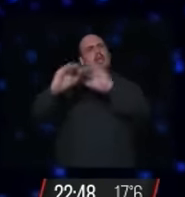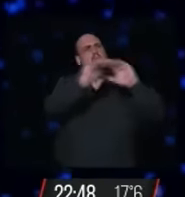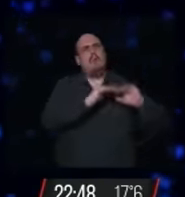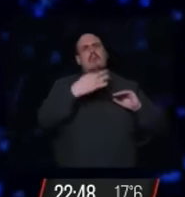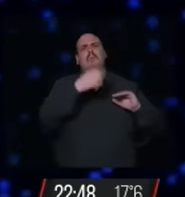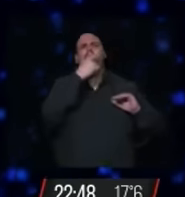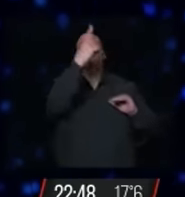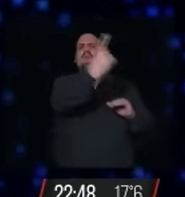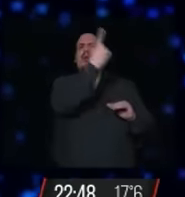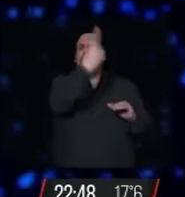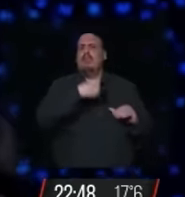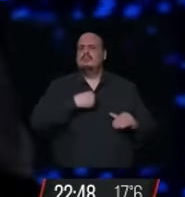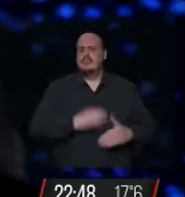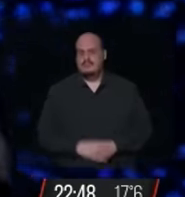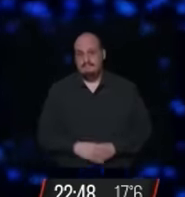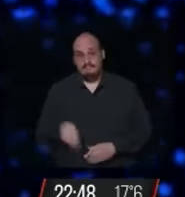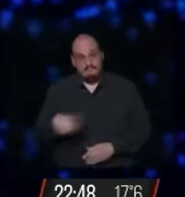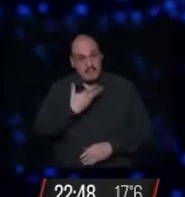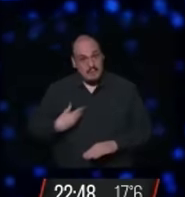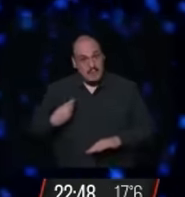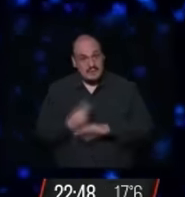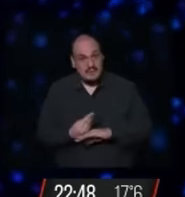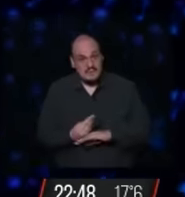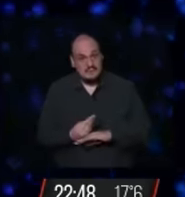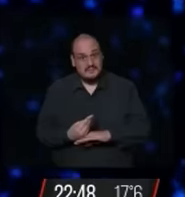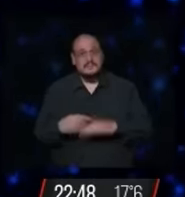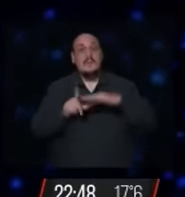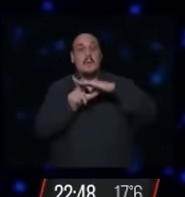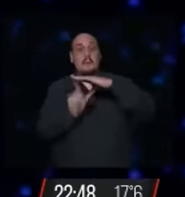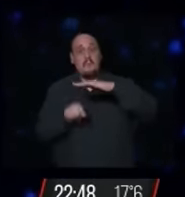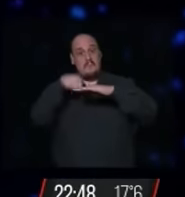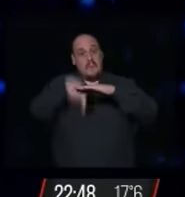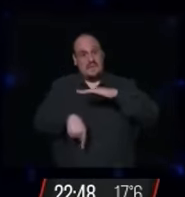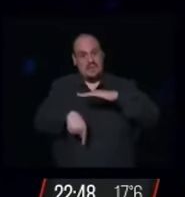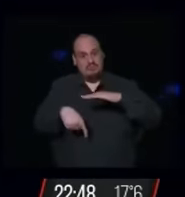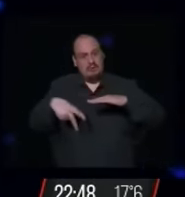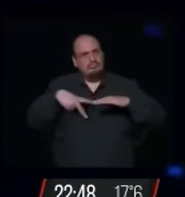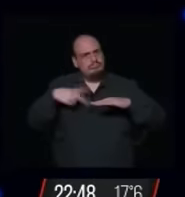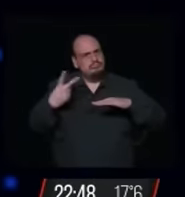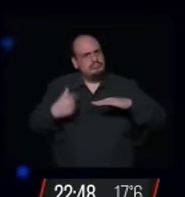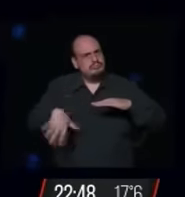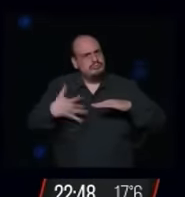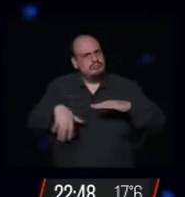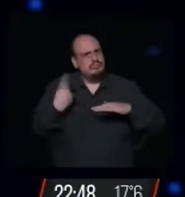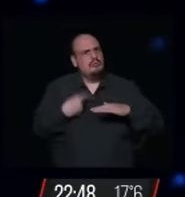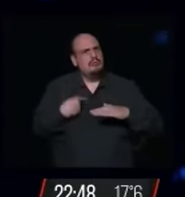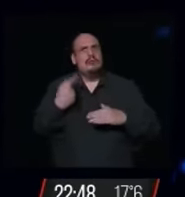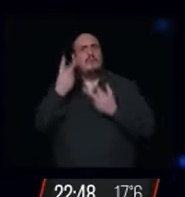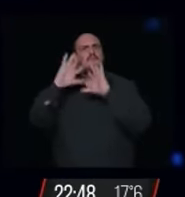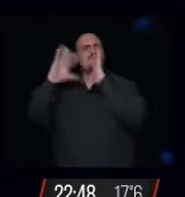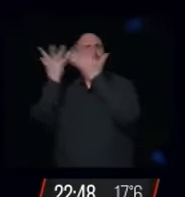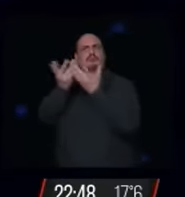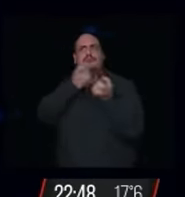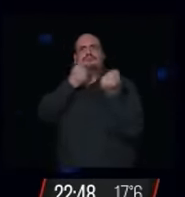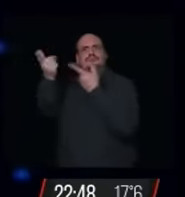argentina. Quiero ser presidente para que toda la riqueza de nuestra Patagonia se transforme en riqueza que le vendemos al mundo. Quiero